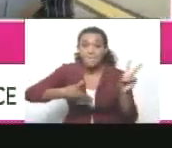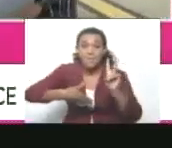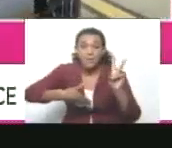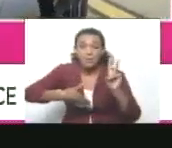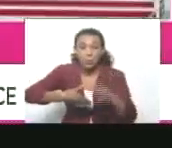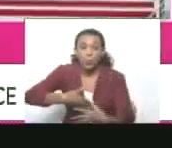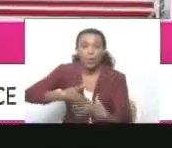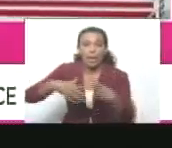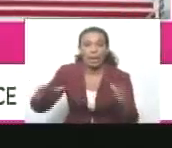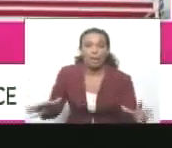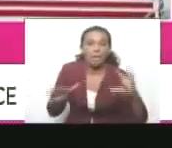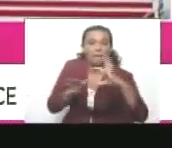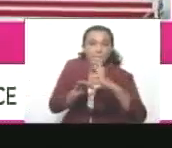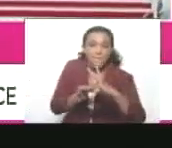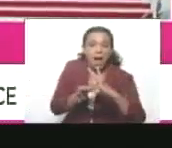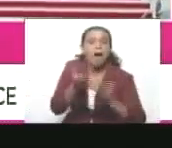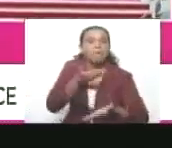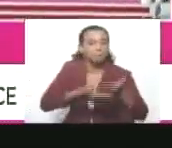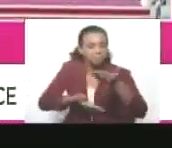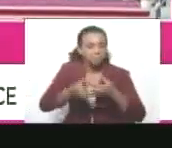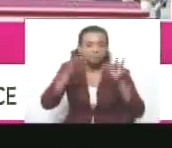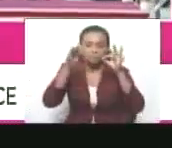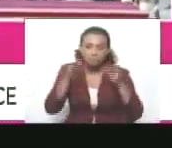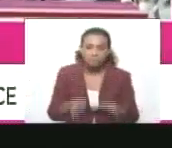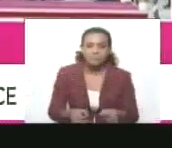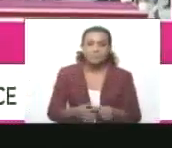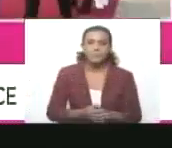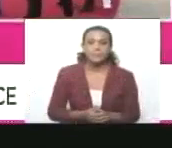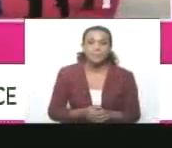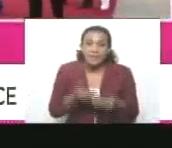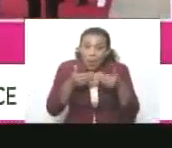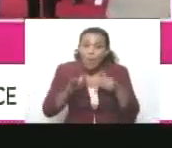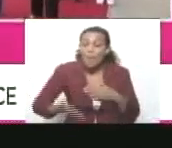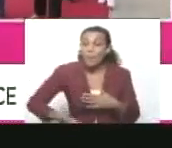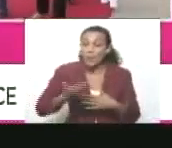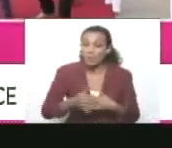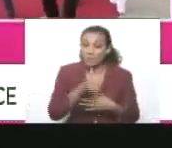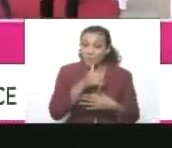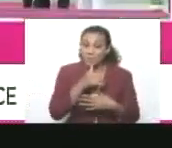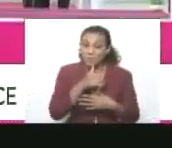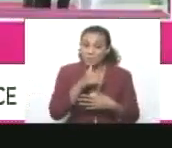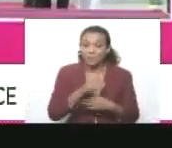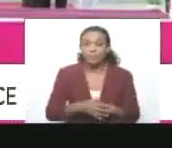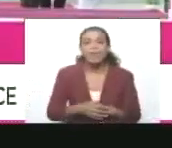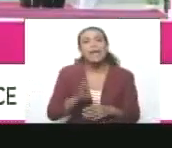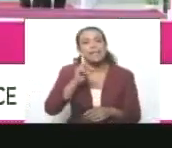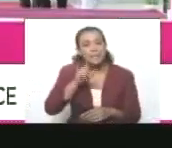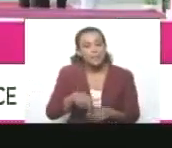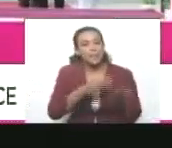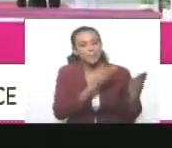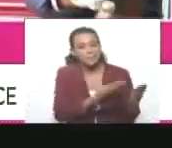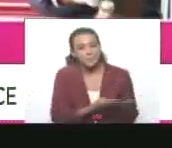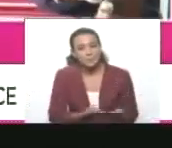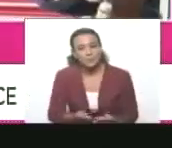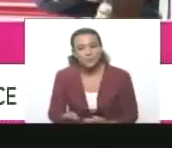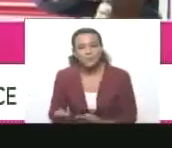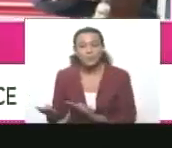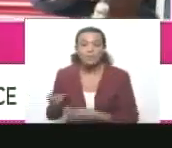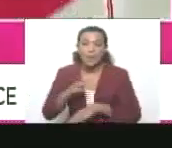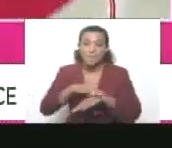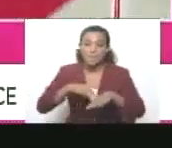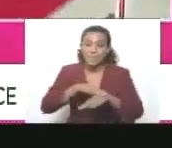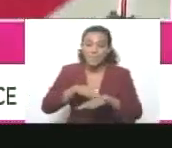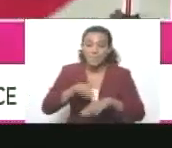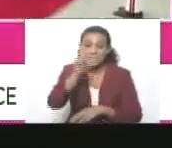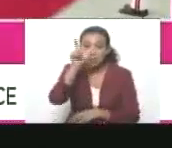la República Bolivariana de Venezuela. Así que muy importante. También recibí a el ministro